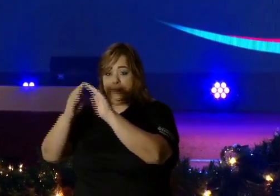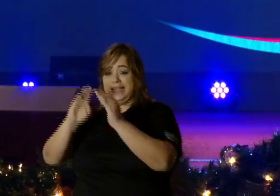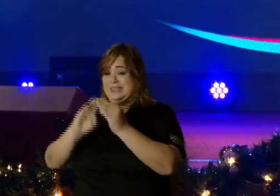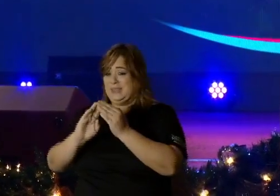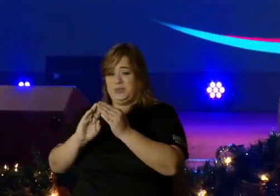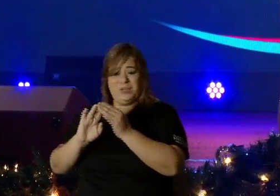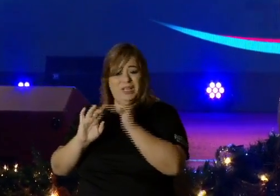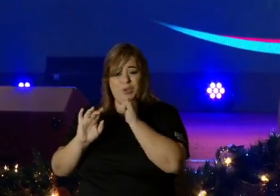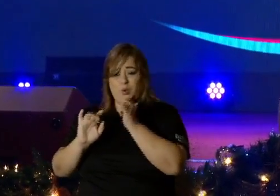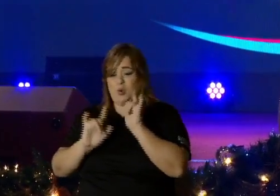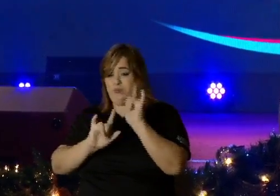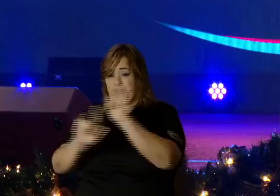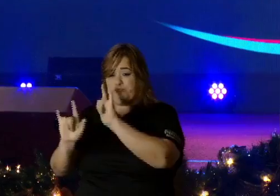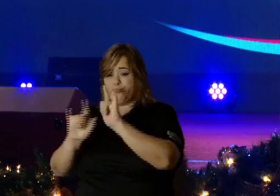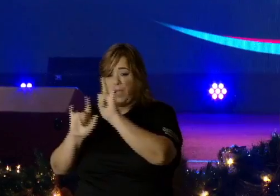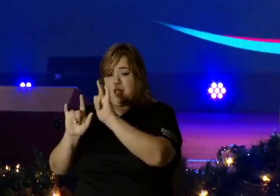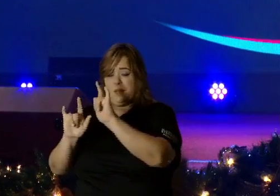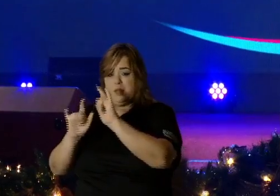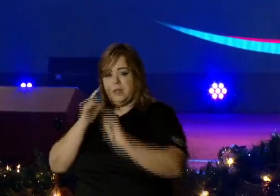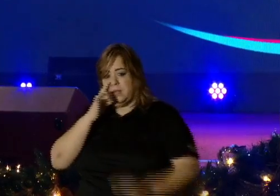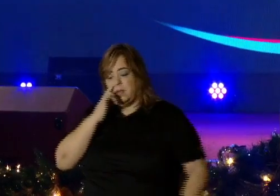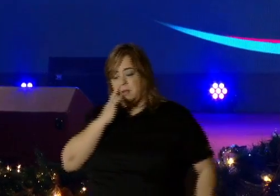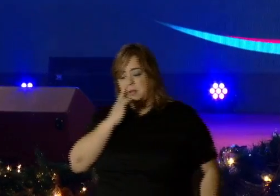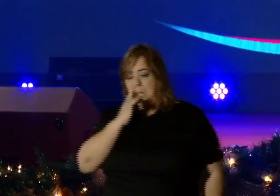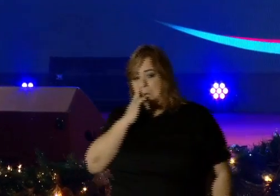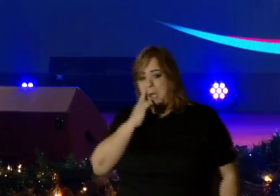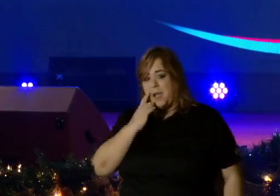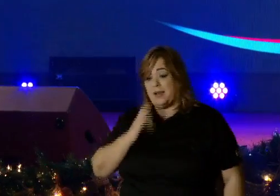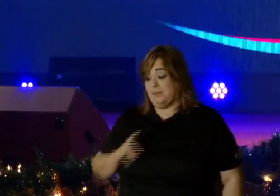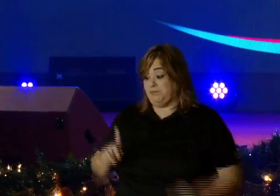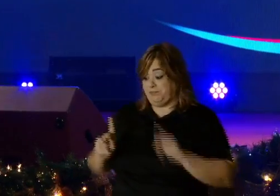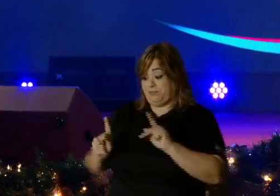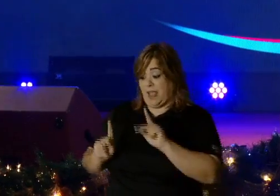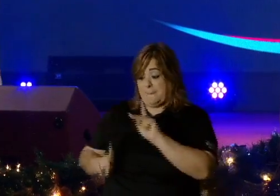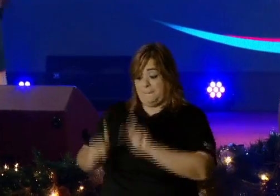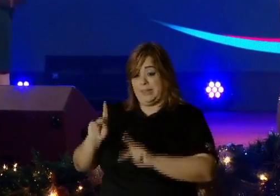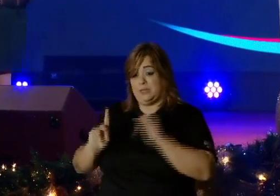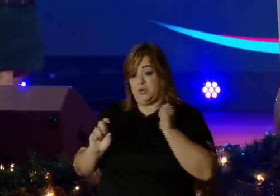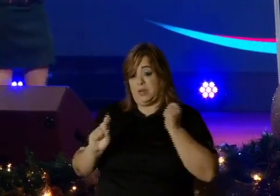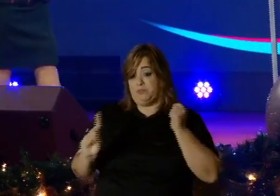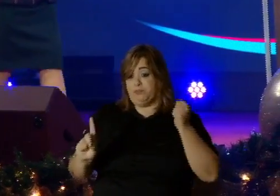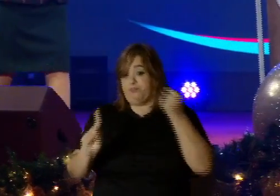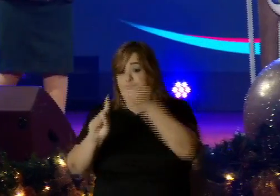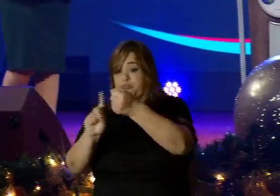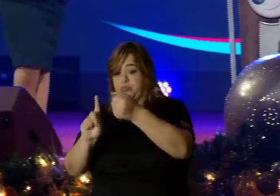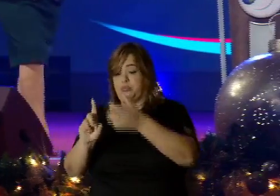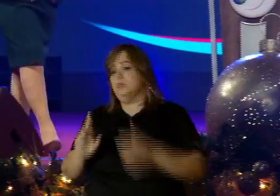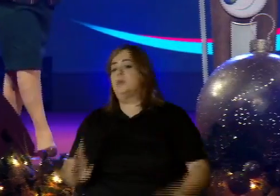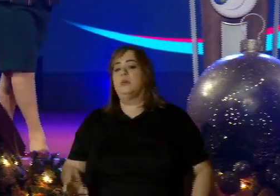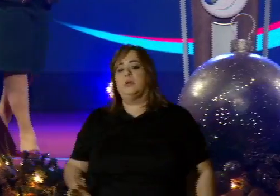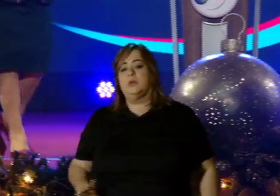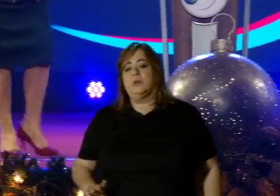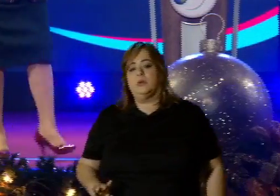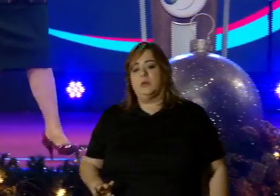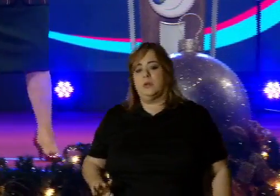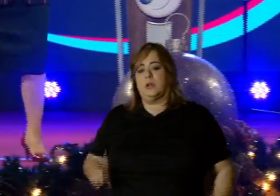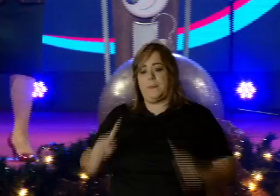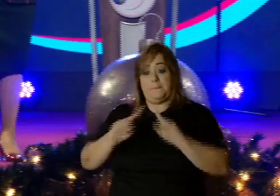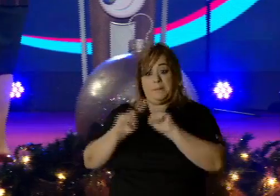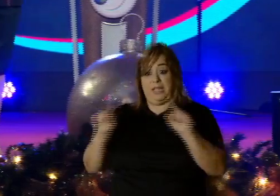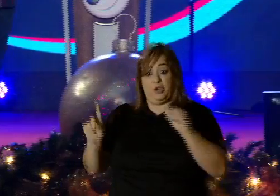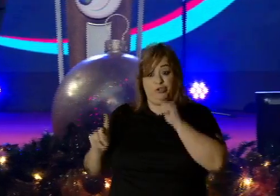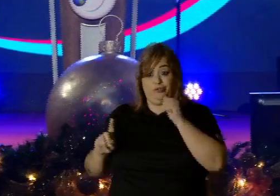querido. Allí Jesús fue perseguido. Lo amenazaron, no vuelvas para acá. ¿Qué, cuál es el escenario